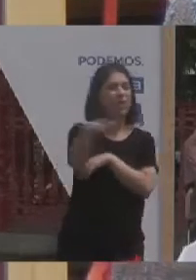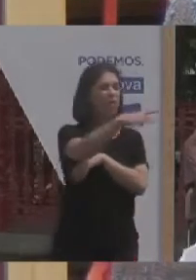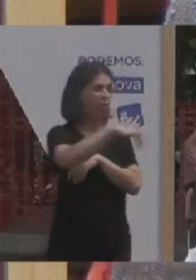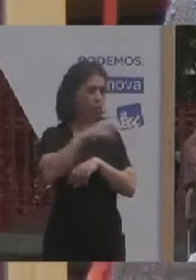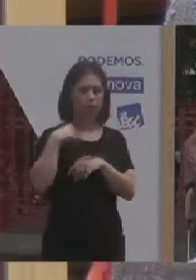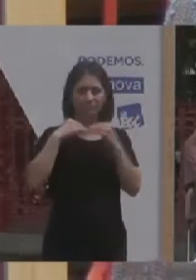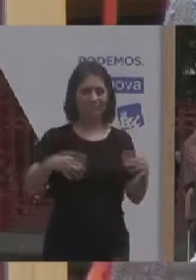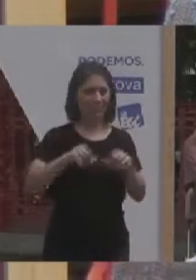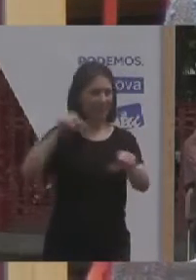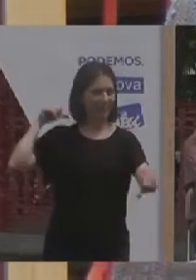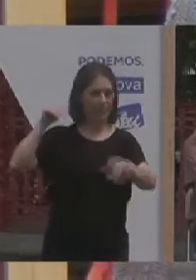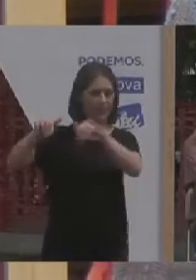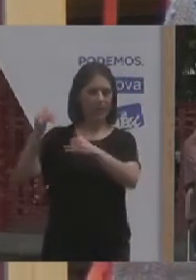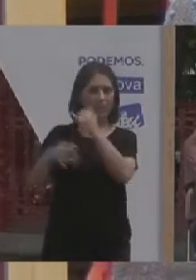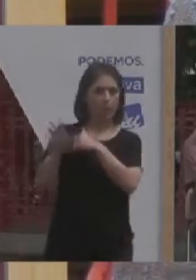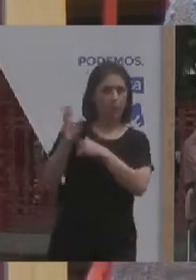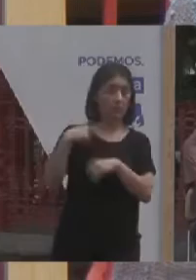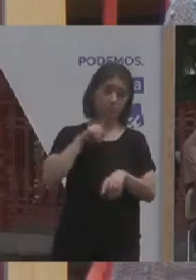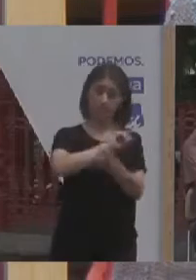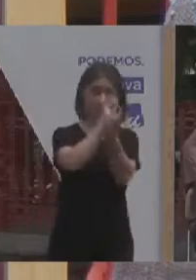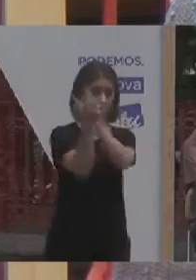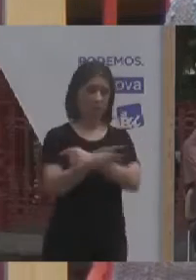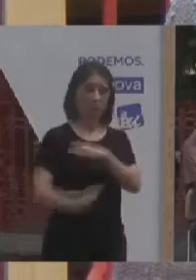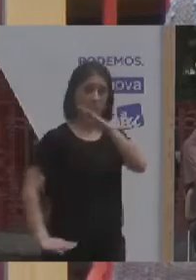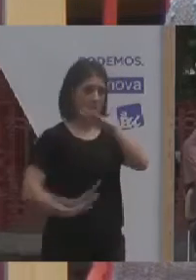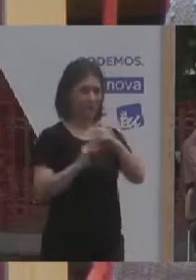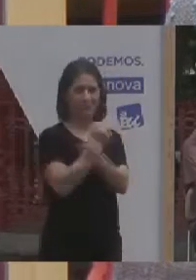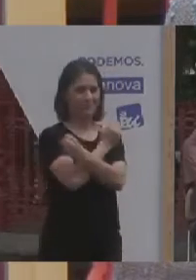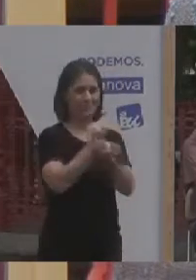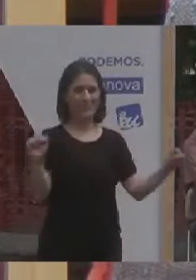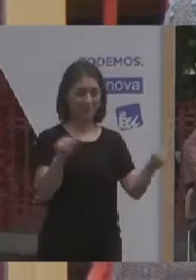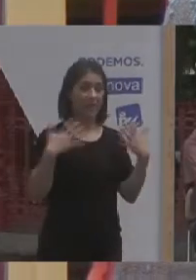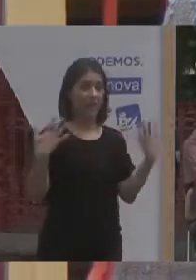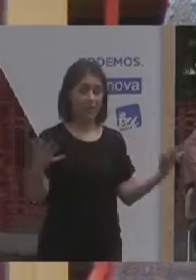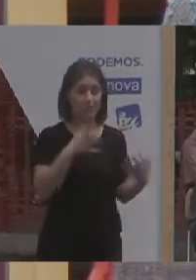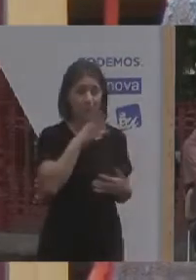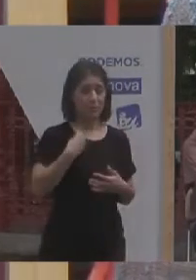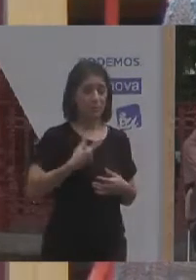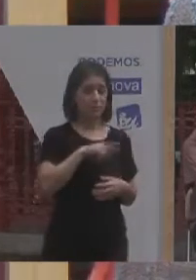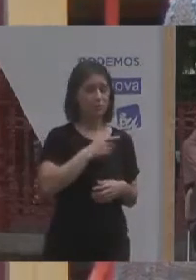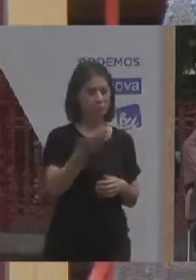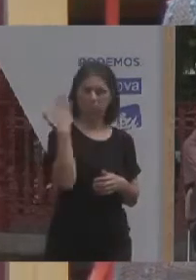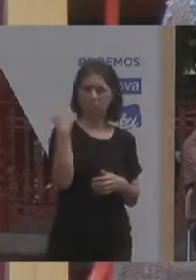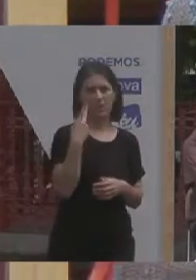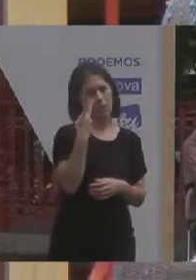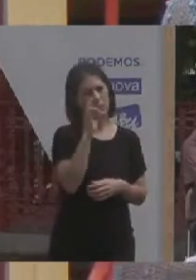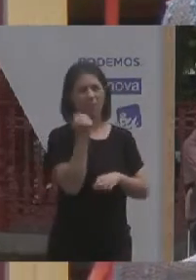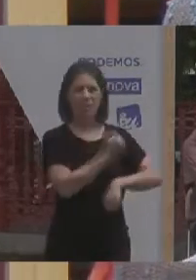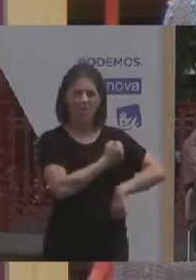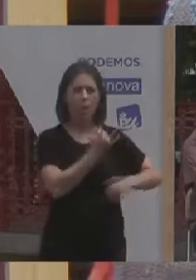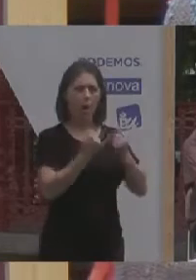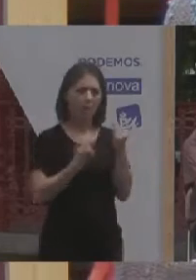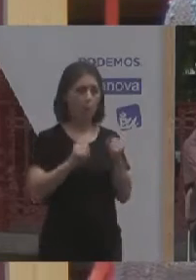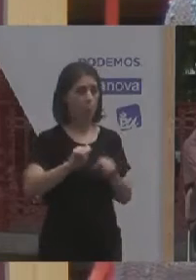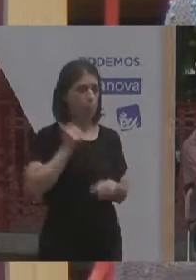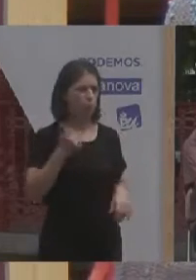históricos, mostra que este cambio xa non hai quen o pare. E por iso, aínda que vimos o 20 de decembro, que foi a